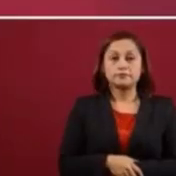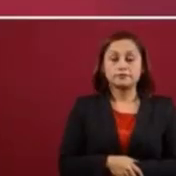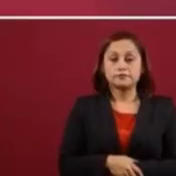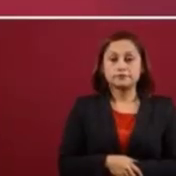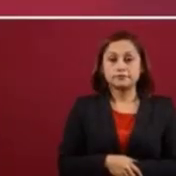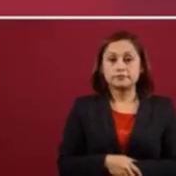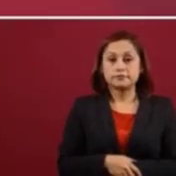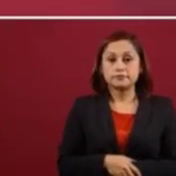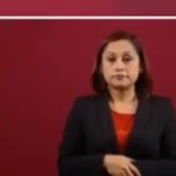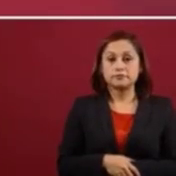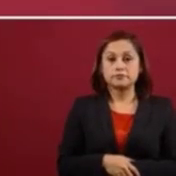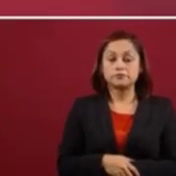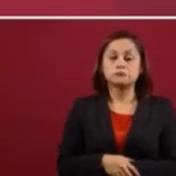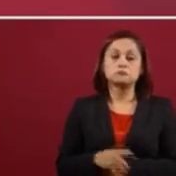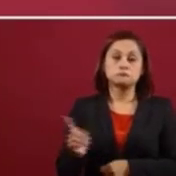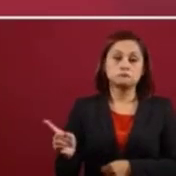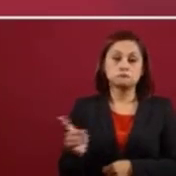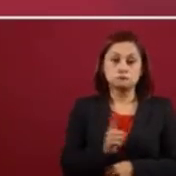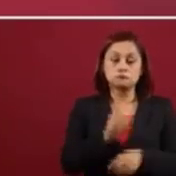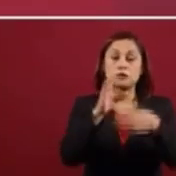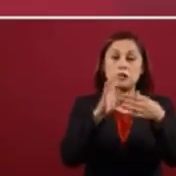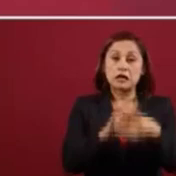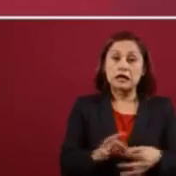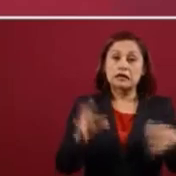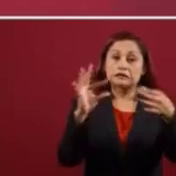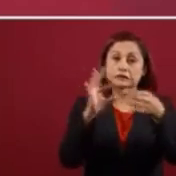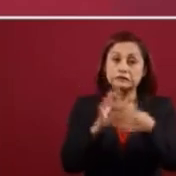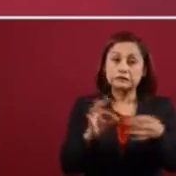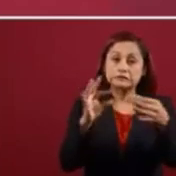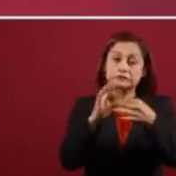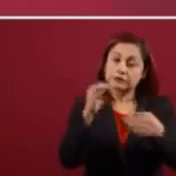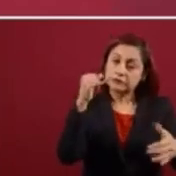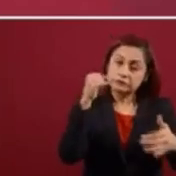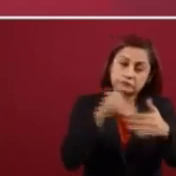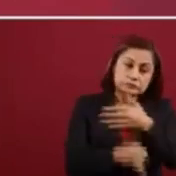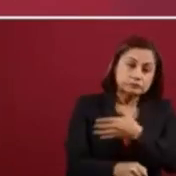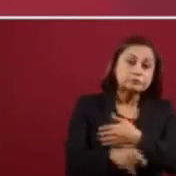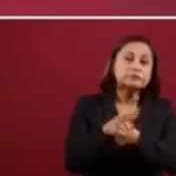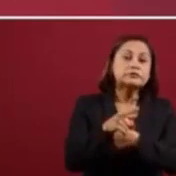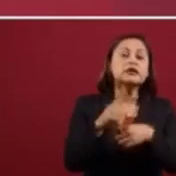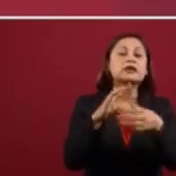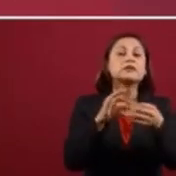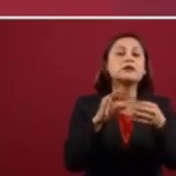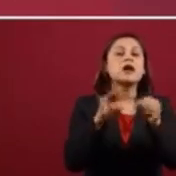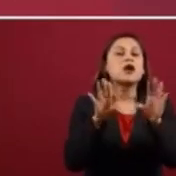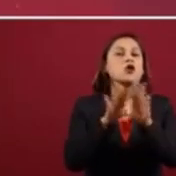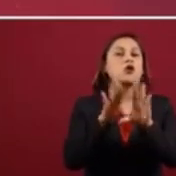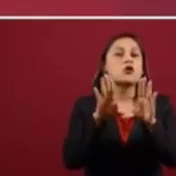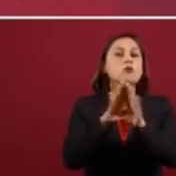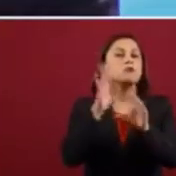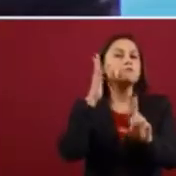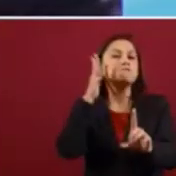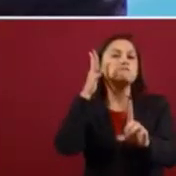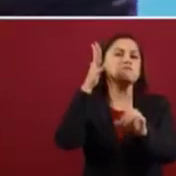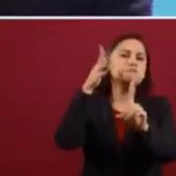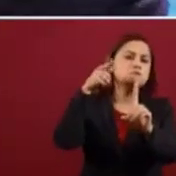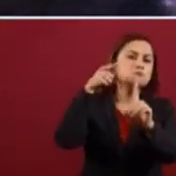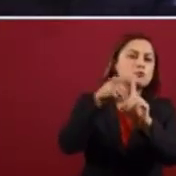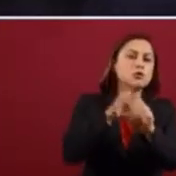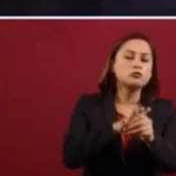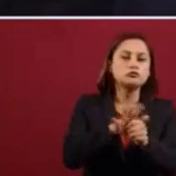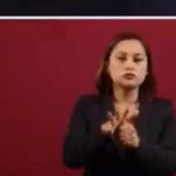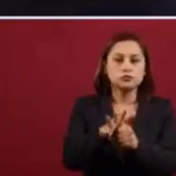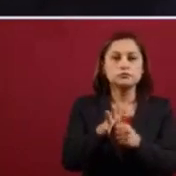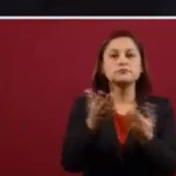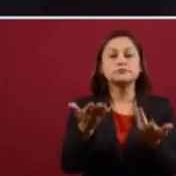darles a conocer más elementos las proyecciones que tenemos hacia adelante y como estamos